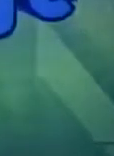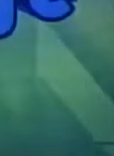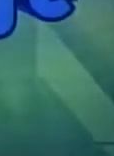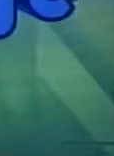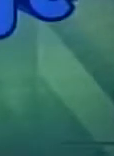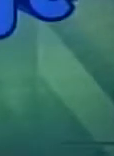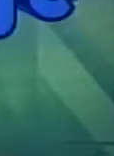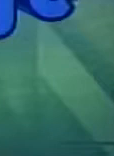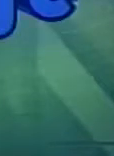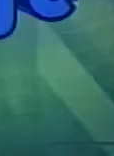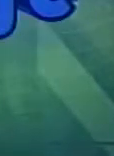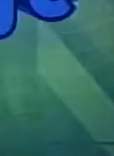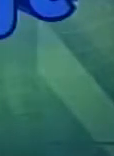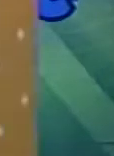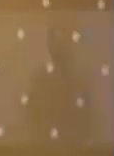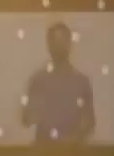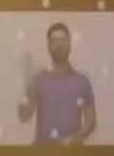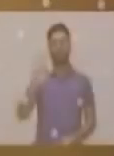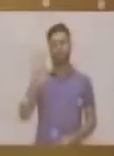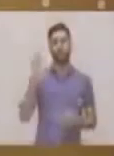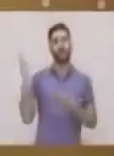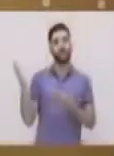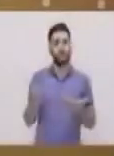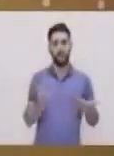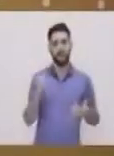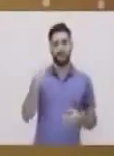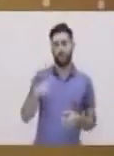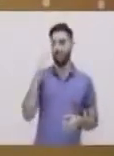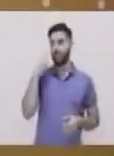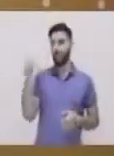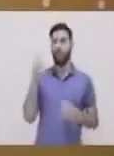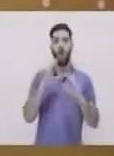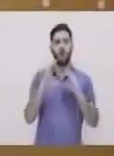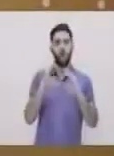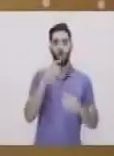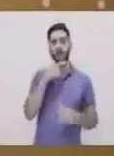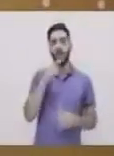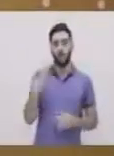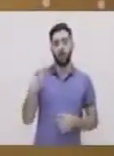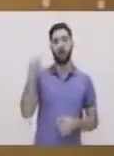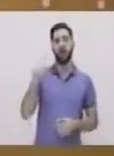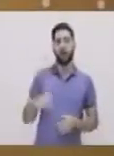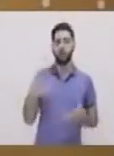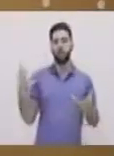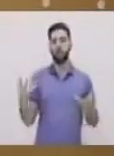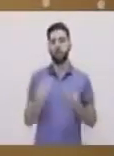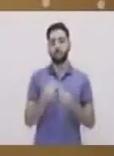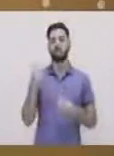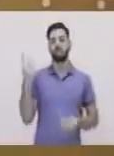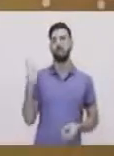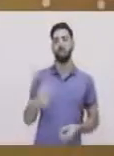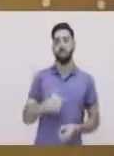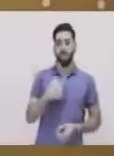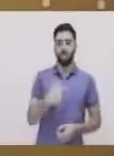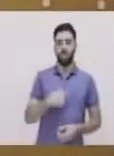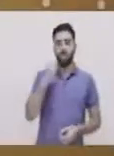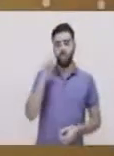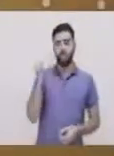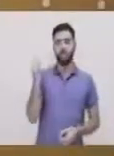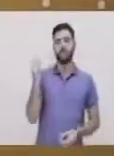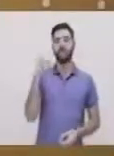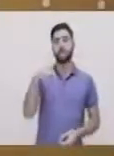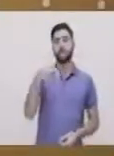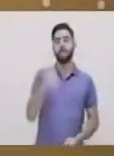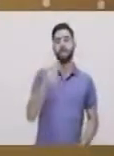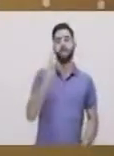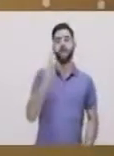Comunicación y lenguaje. Bienvenidos al segmento de comunicación y lenguaje. Hoy nos acompaña el profesor Pablo Salvatierra para enseñarnos